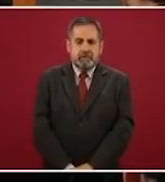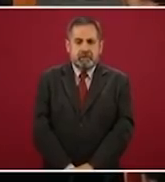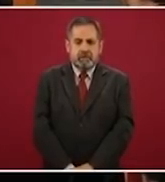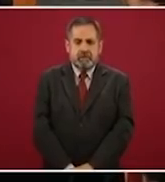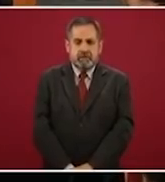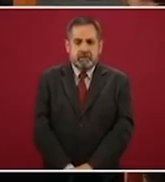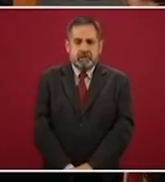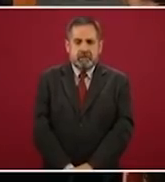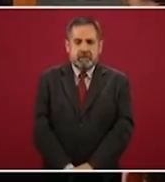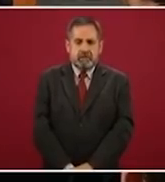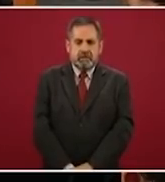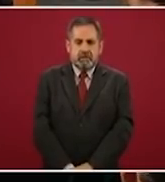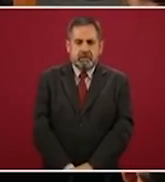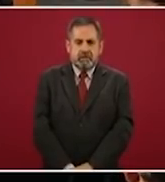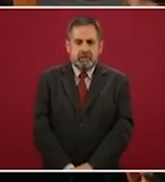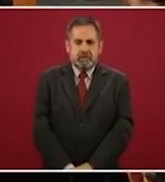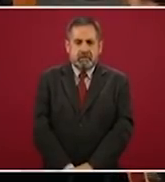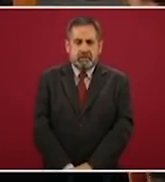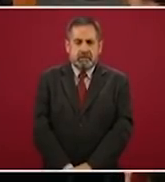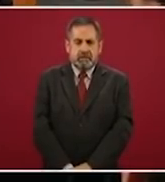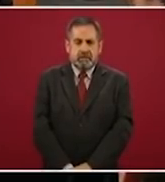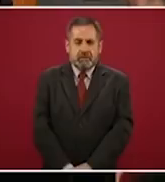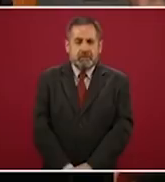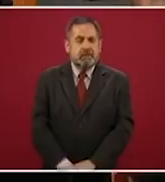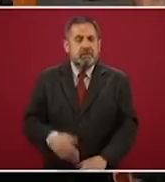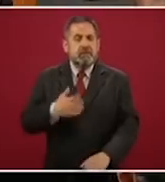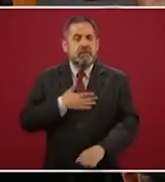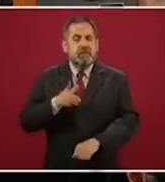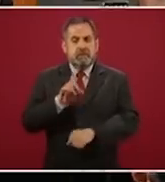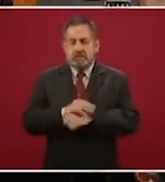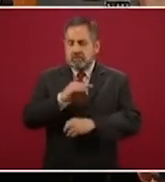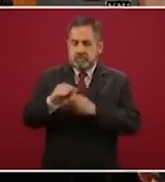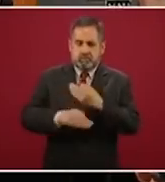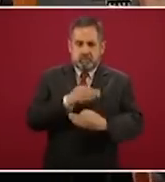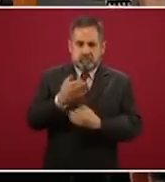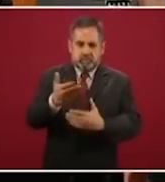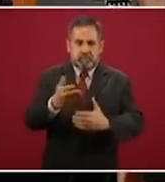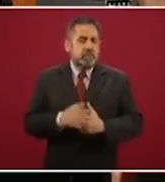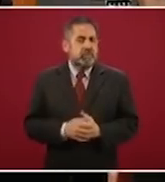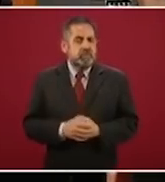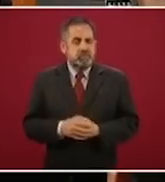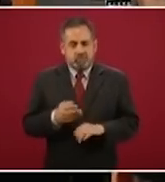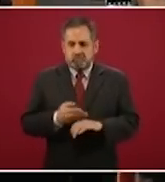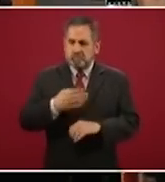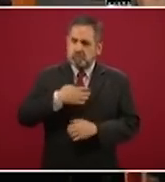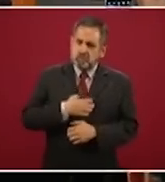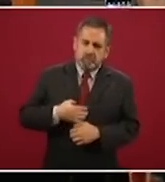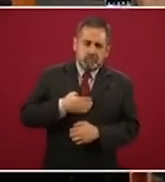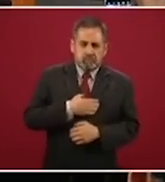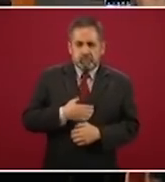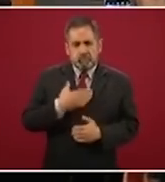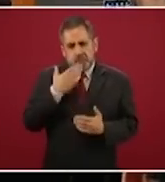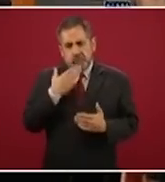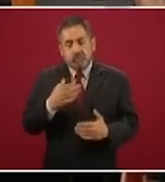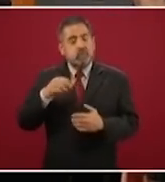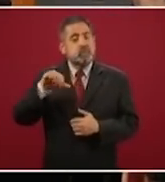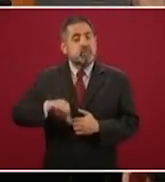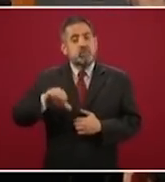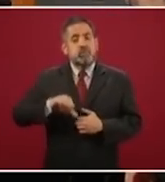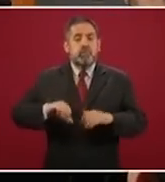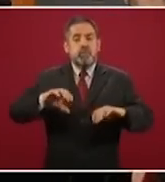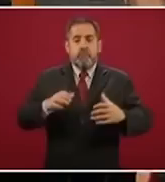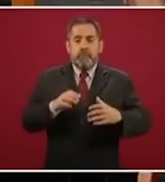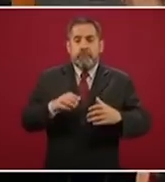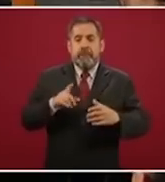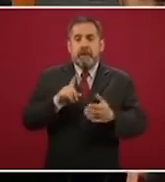Agradecerles mucho. Bueno, pues muy buenos días a todos. Estamos muy contentos porque hoy